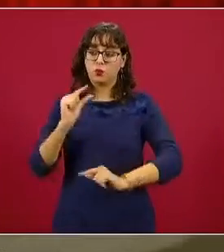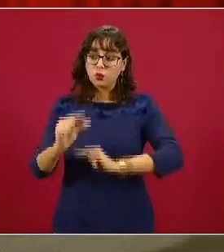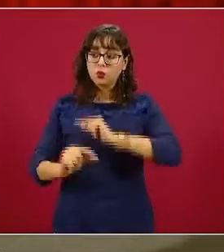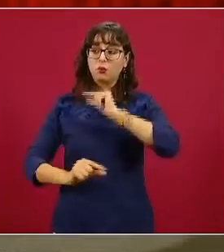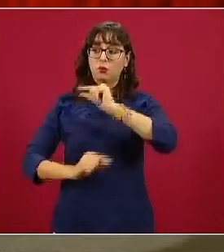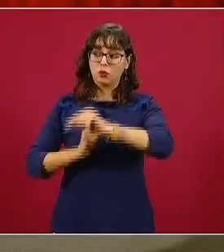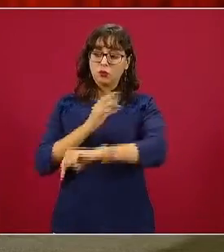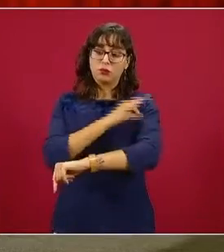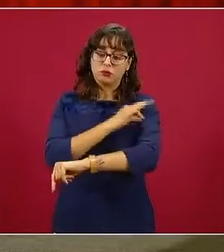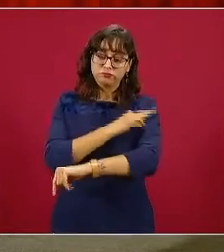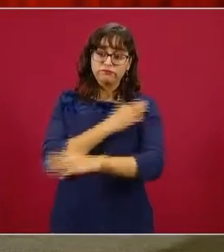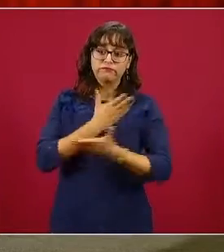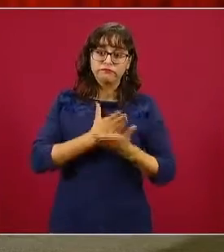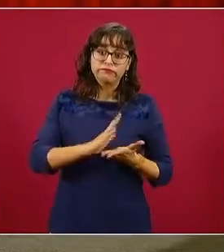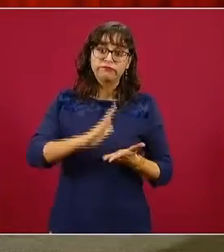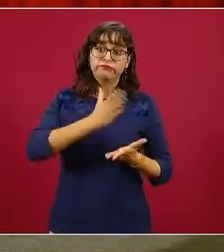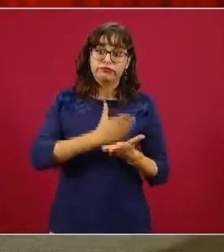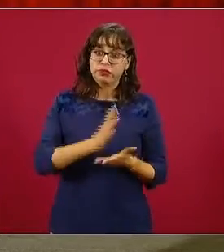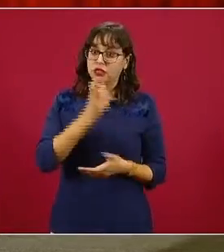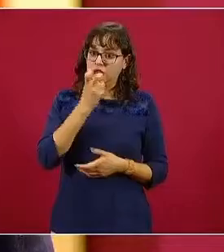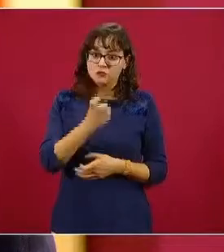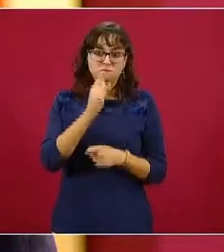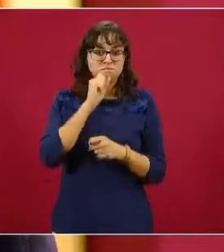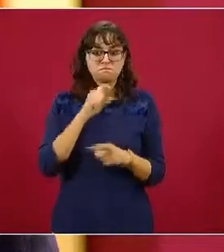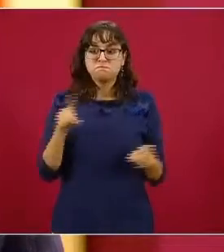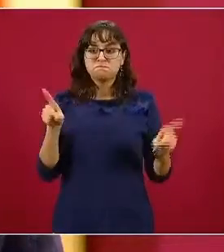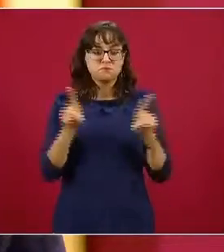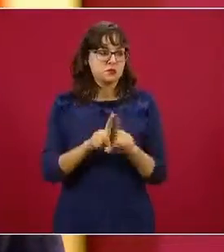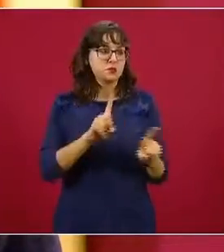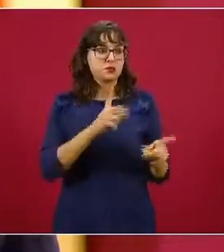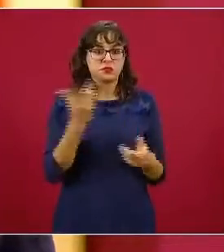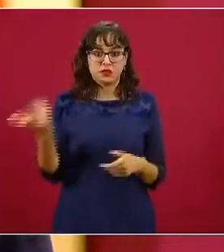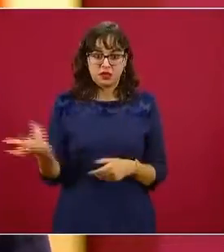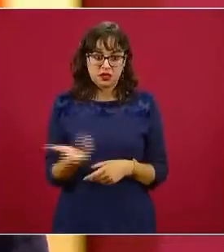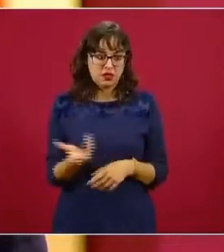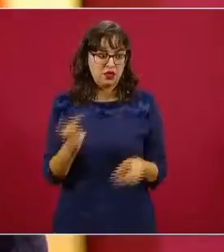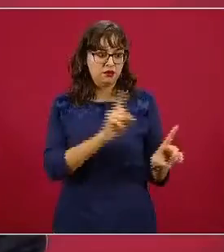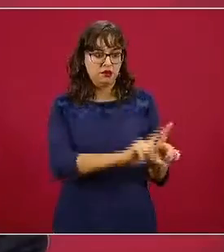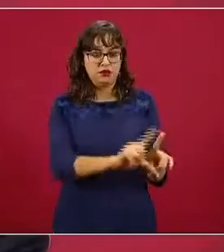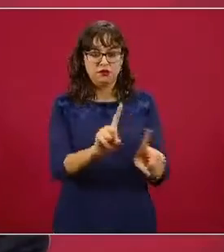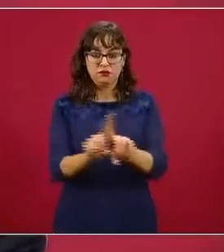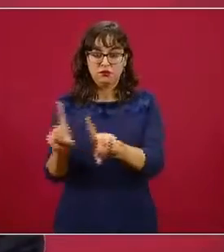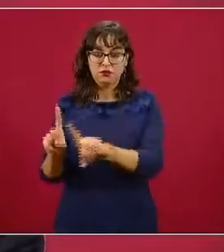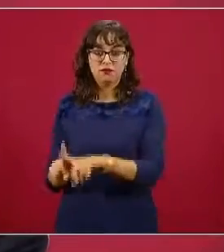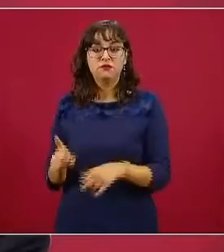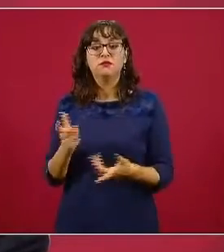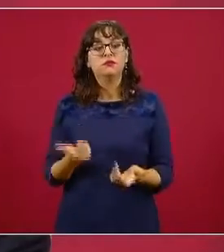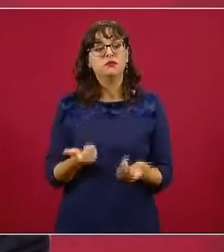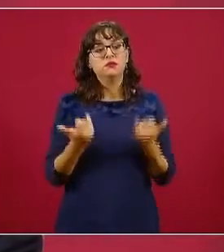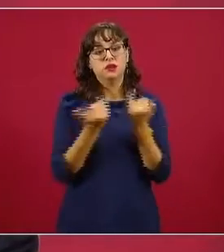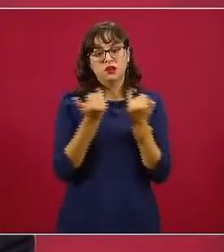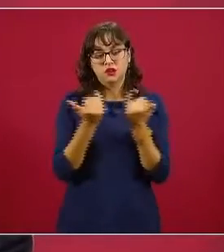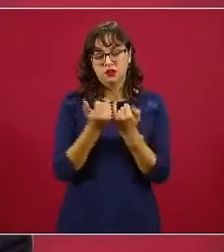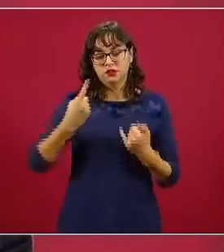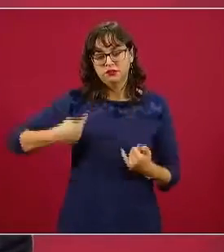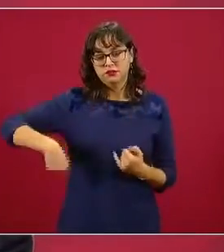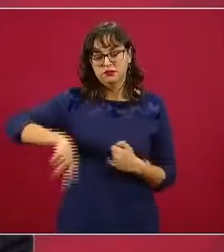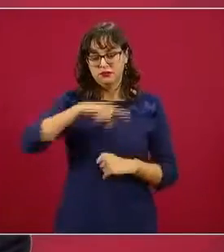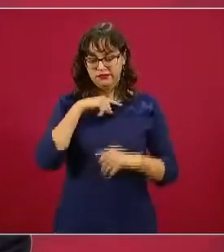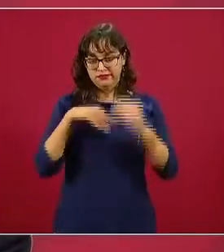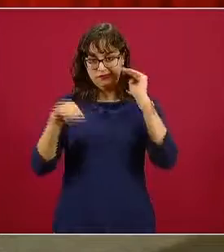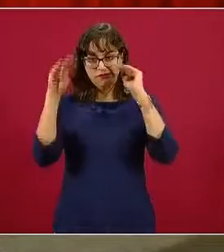gran cantidad de intervenciones fueron diferidas, otras las buscamos modalidades para que